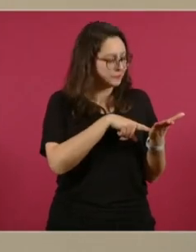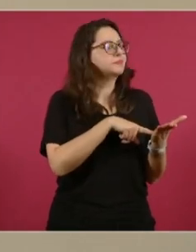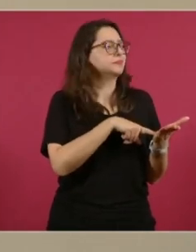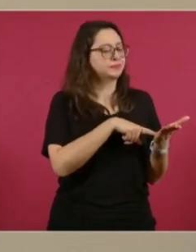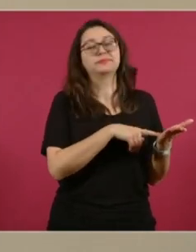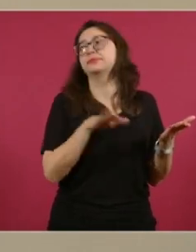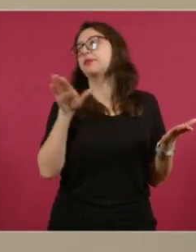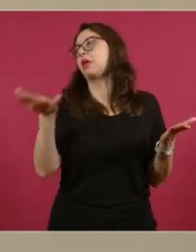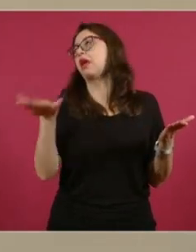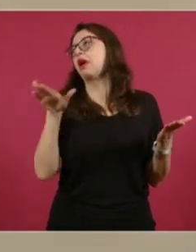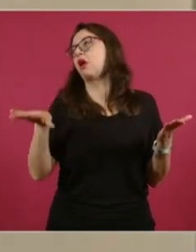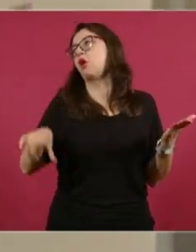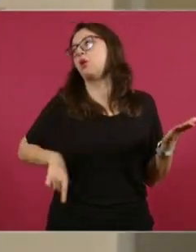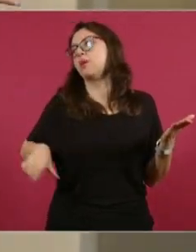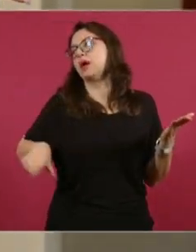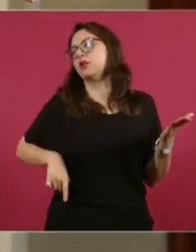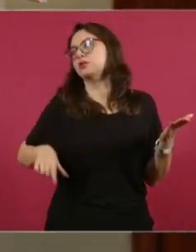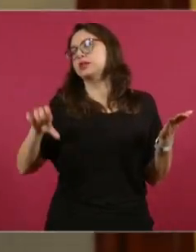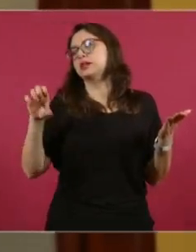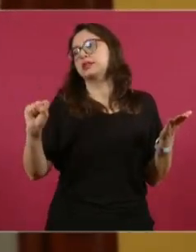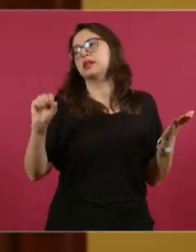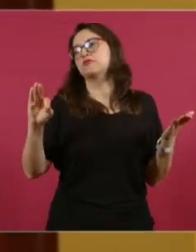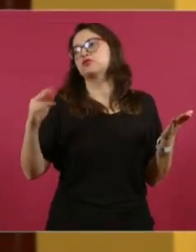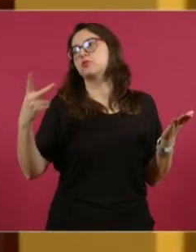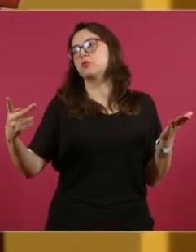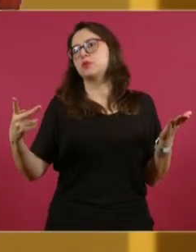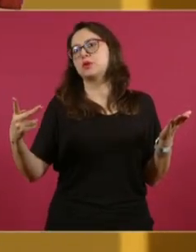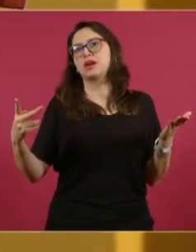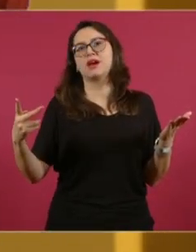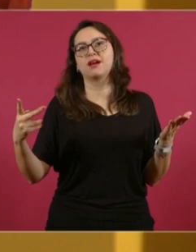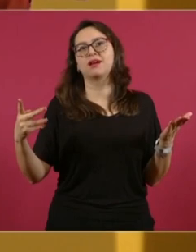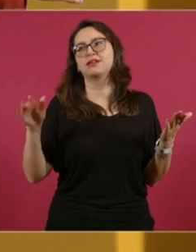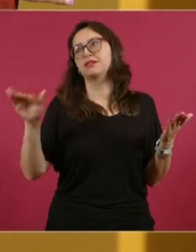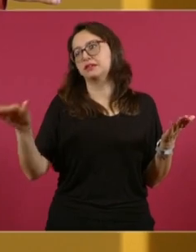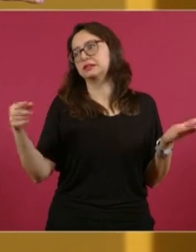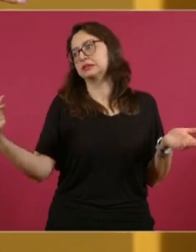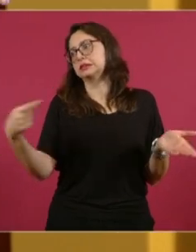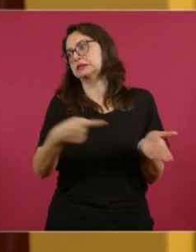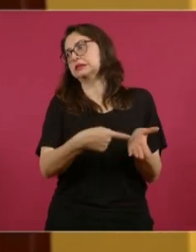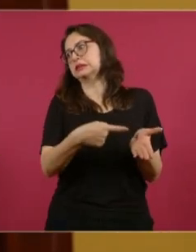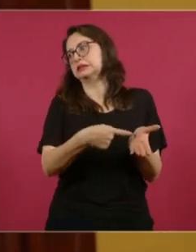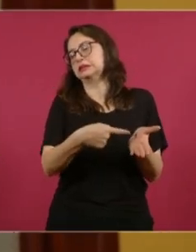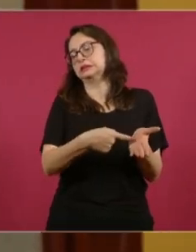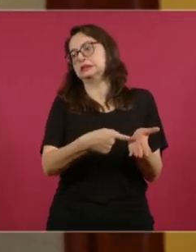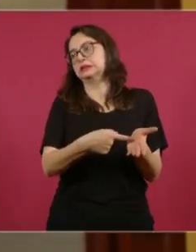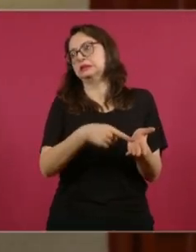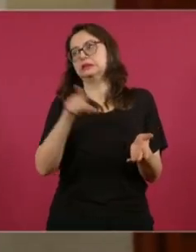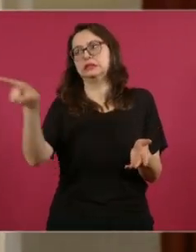los hechos ya tanto las contralorías como Función Pública son los que sancionan